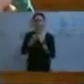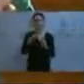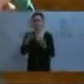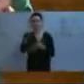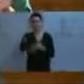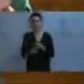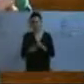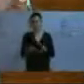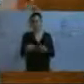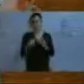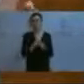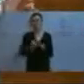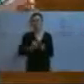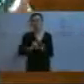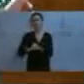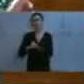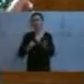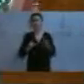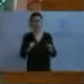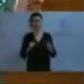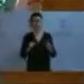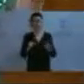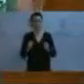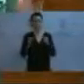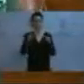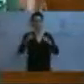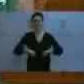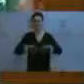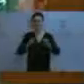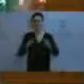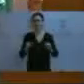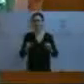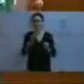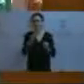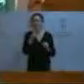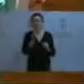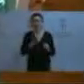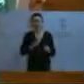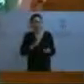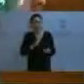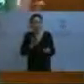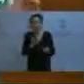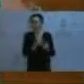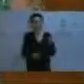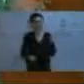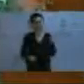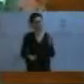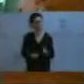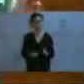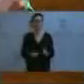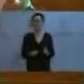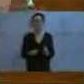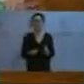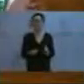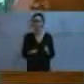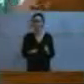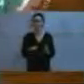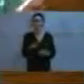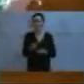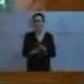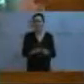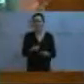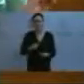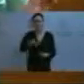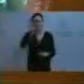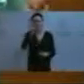1,9% de todos los contratos formalizados en Asturias, está diciéndonos que algo no funciona bien, que no saben hacer o que no